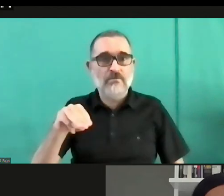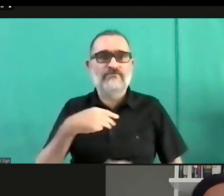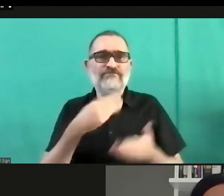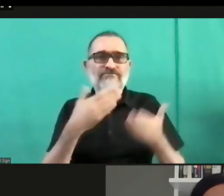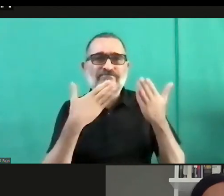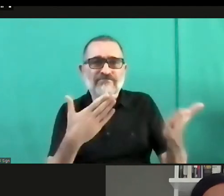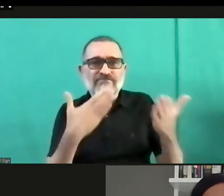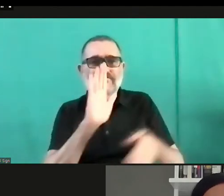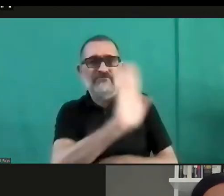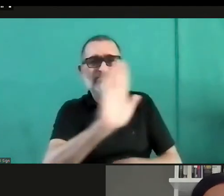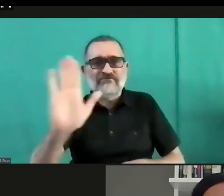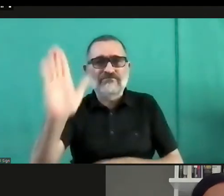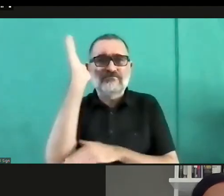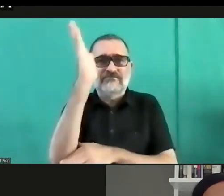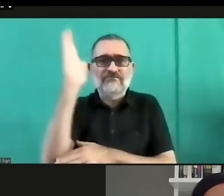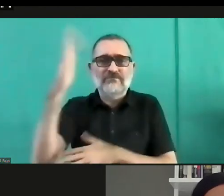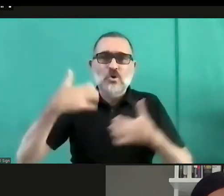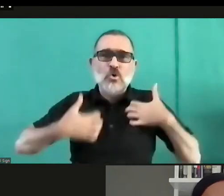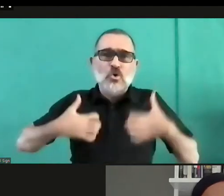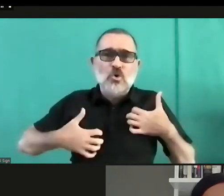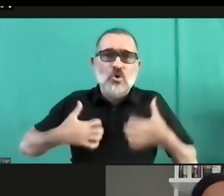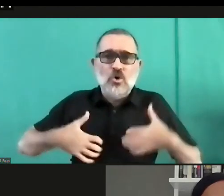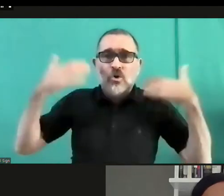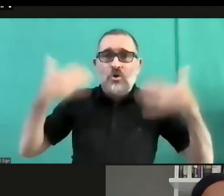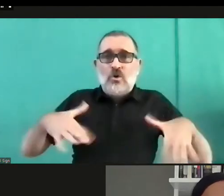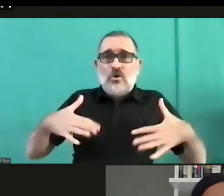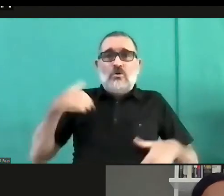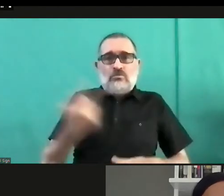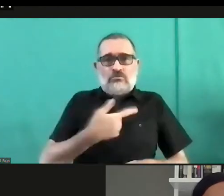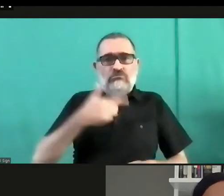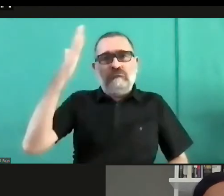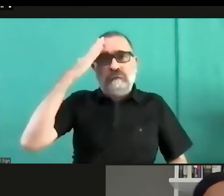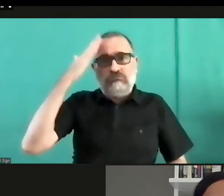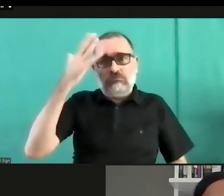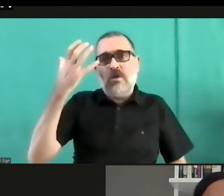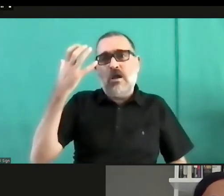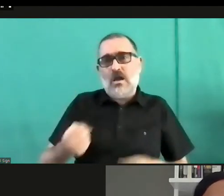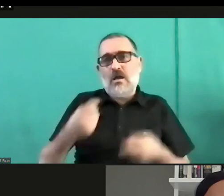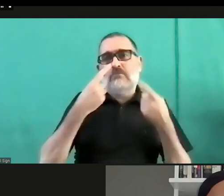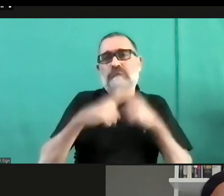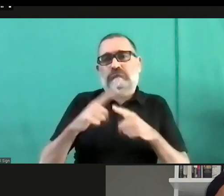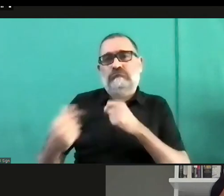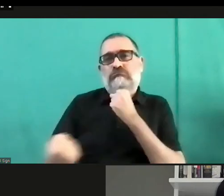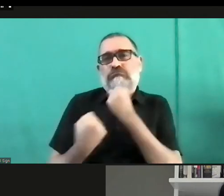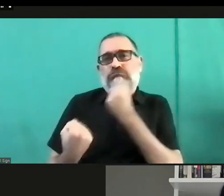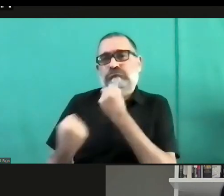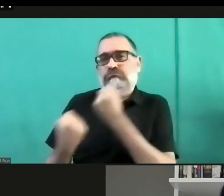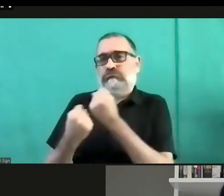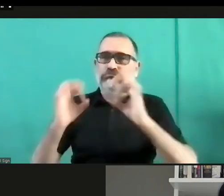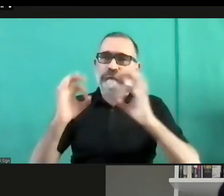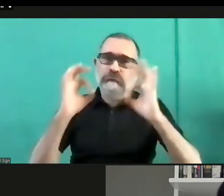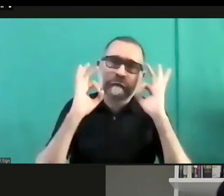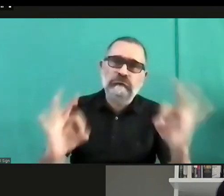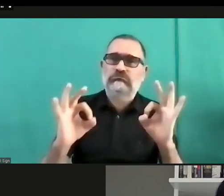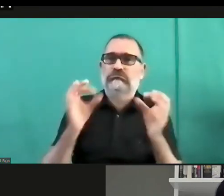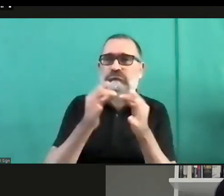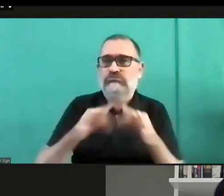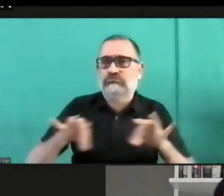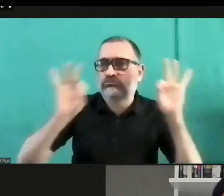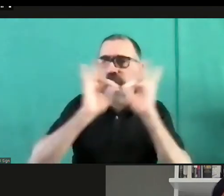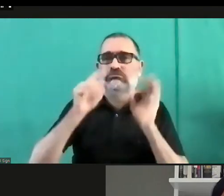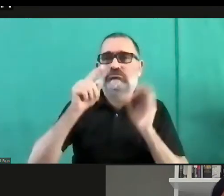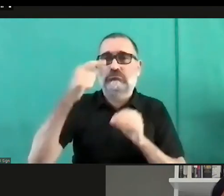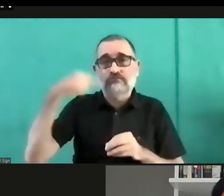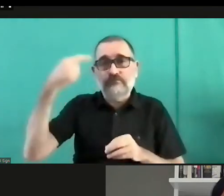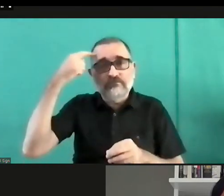todavía estoy tratando de contestar las preguntas que se han colocado en el chateo las perspectivas sobre